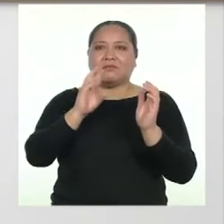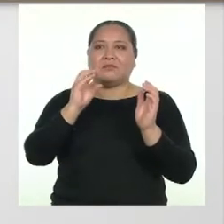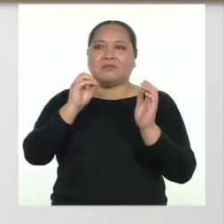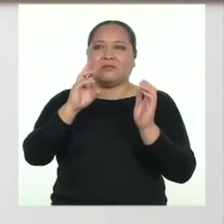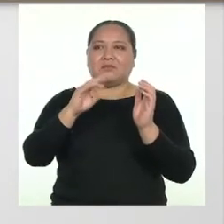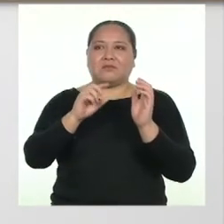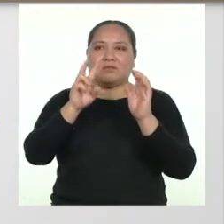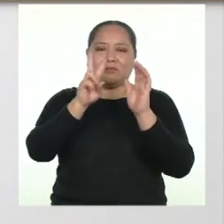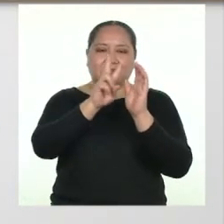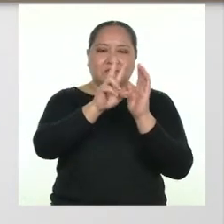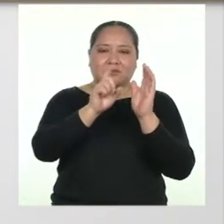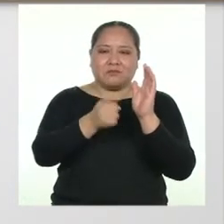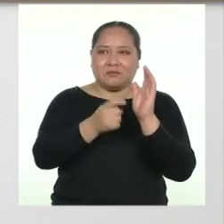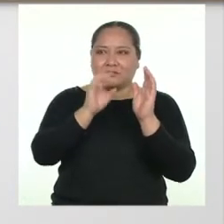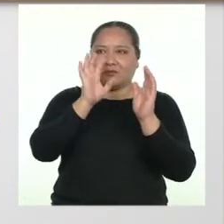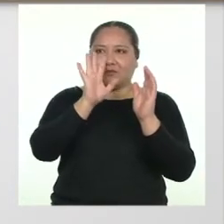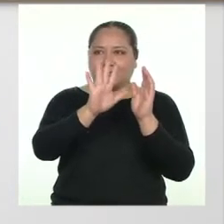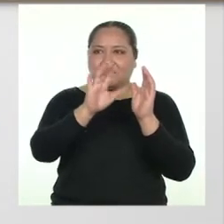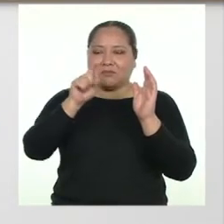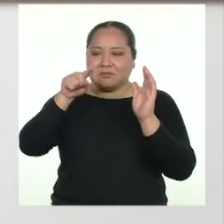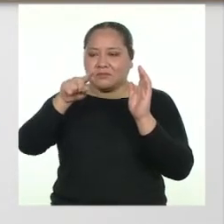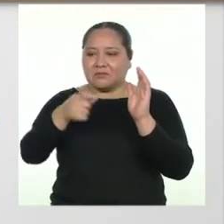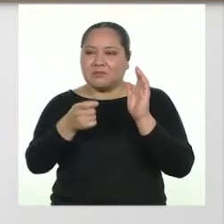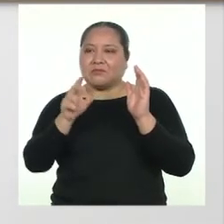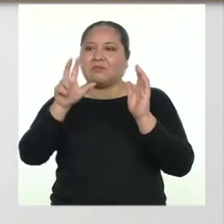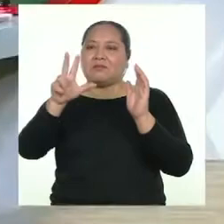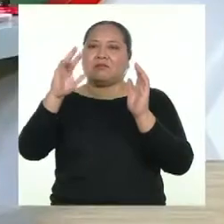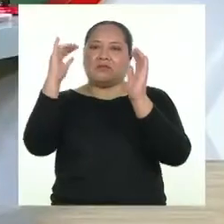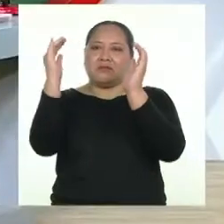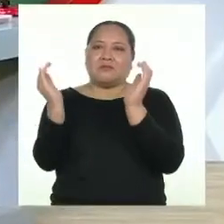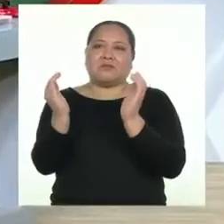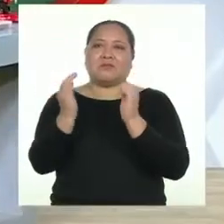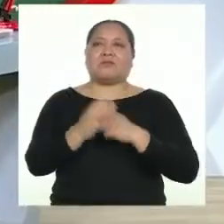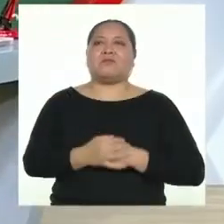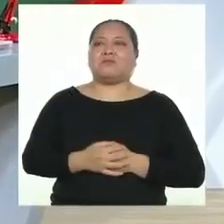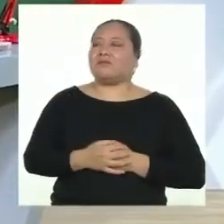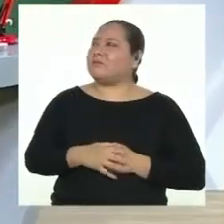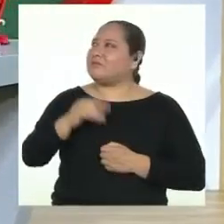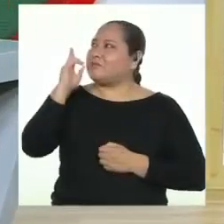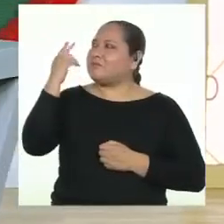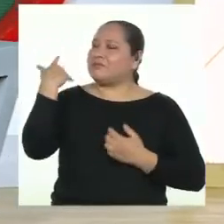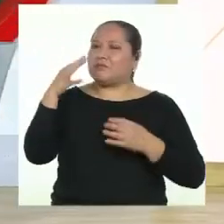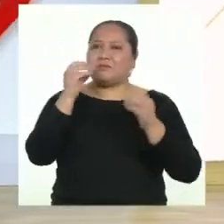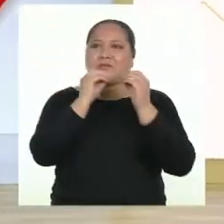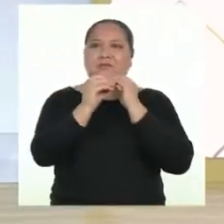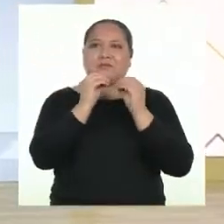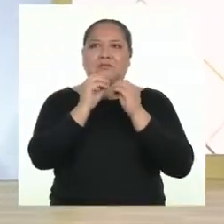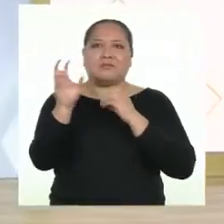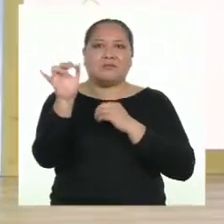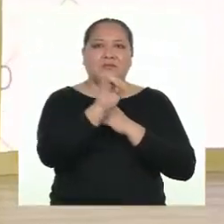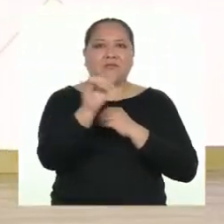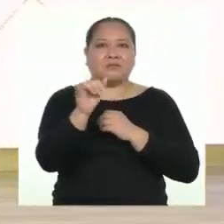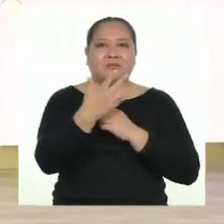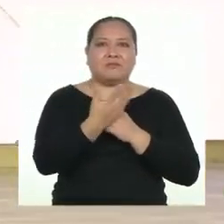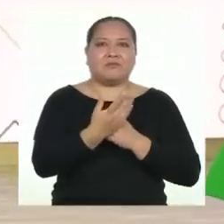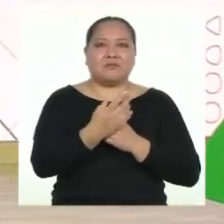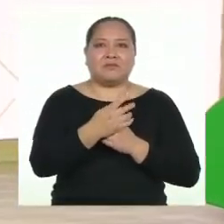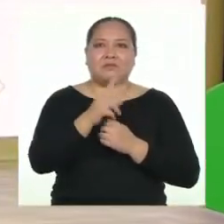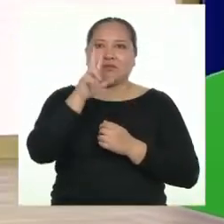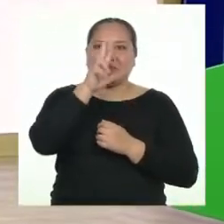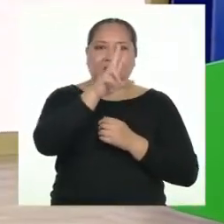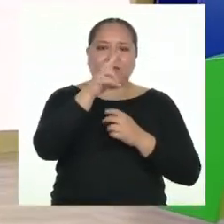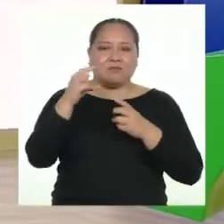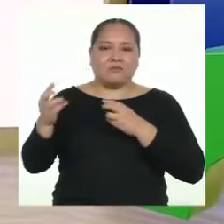solución es 2,5 y 3. Profesora, ya hemos resuelto la misma situación de tres